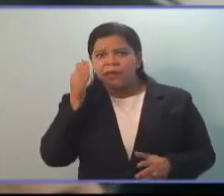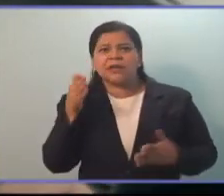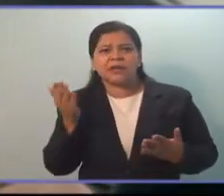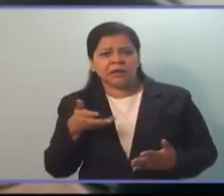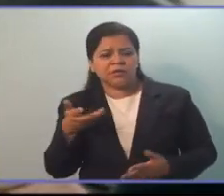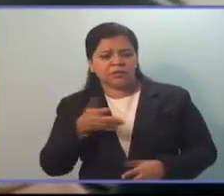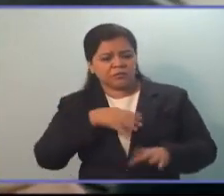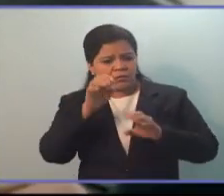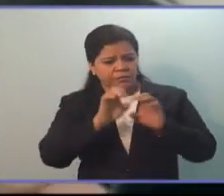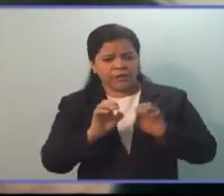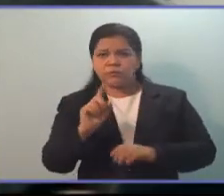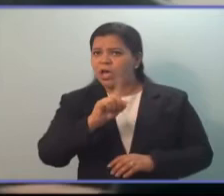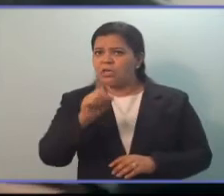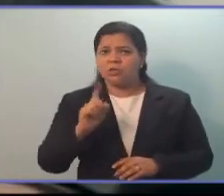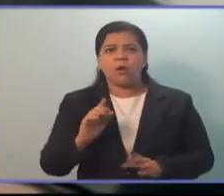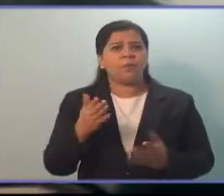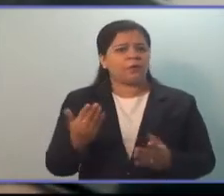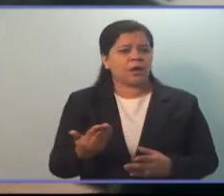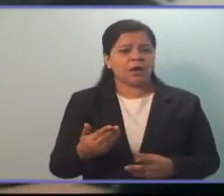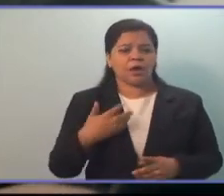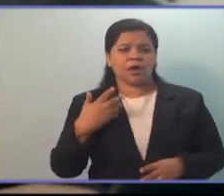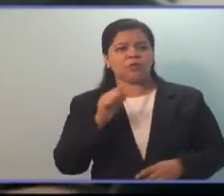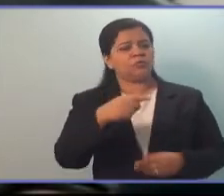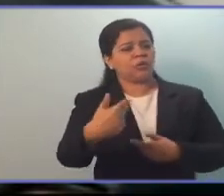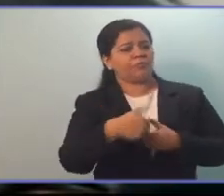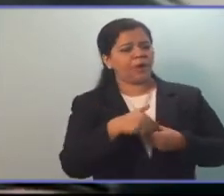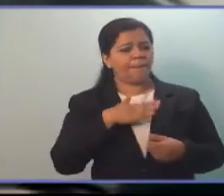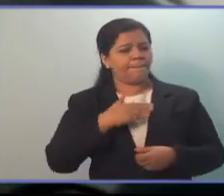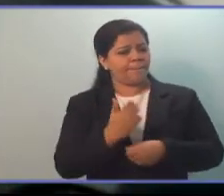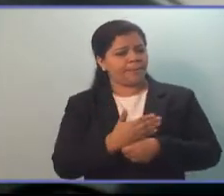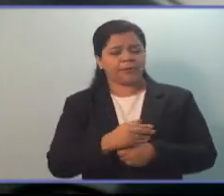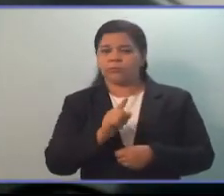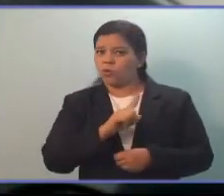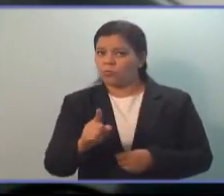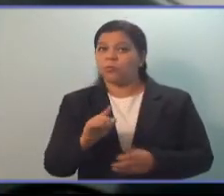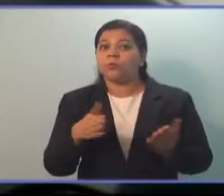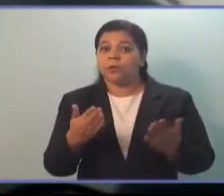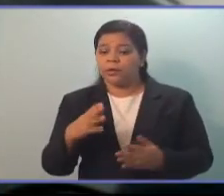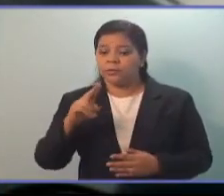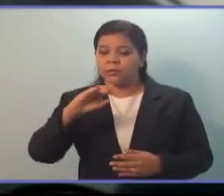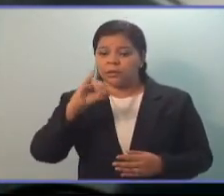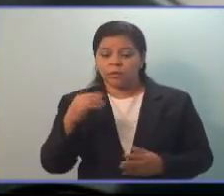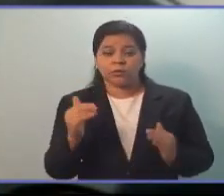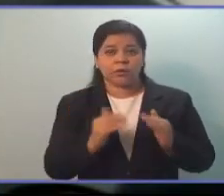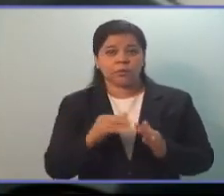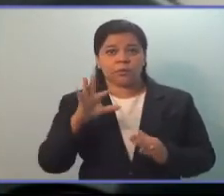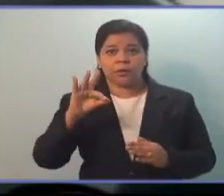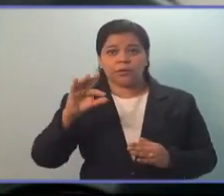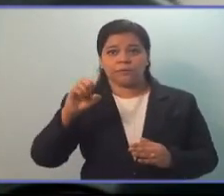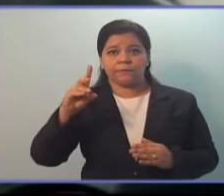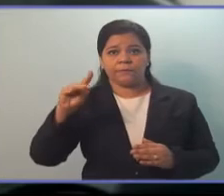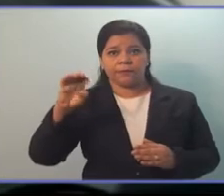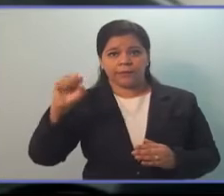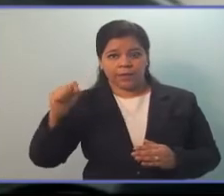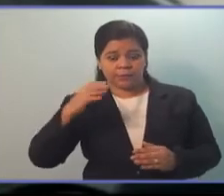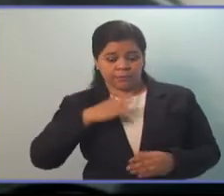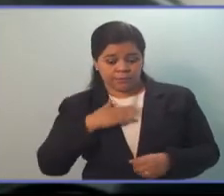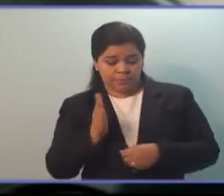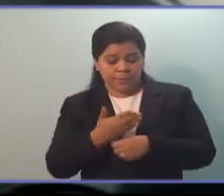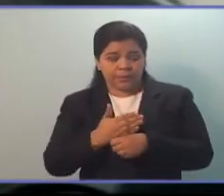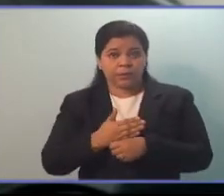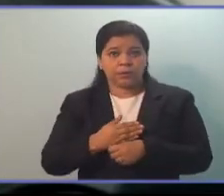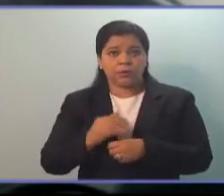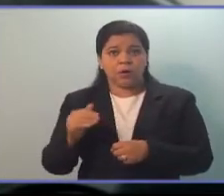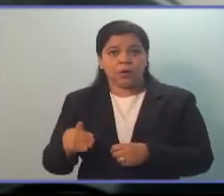no es por cuotas partidarias, porque de lo contrario a CNJ y a FEDAES, como Partido Demócrata Cristiano, como Jorge Mazariego,